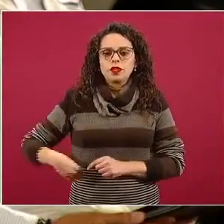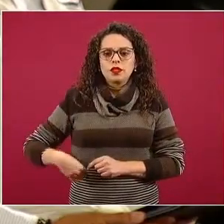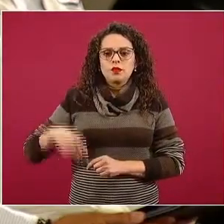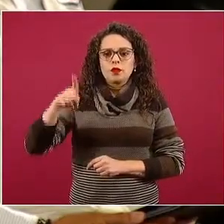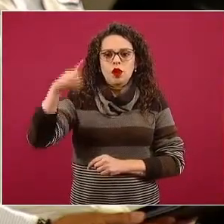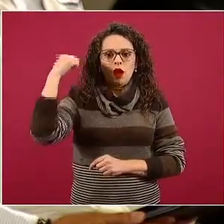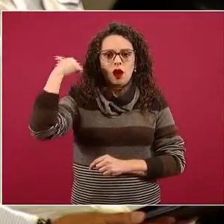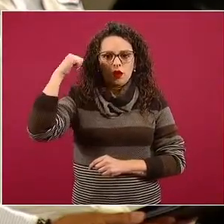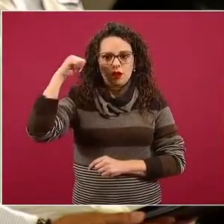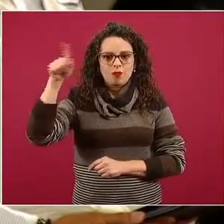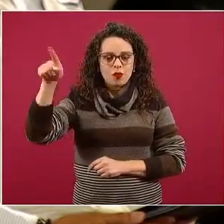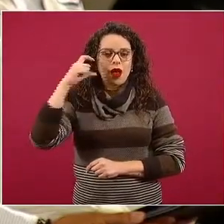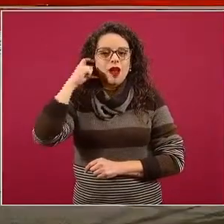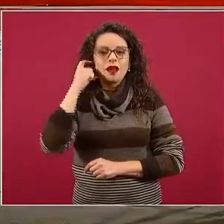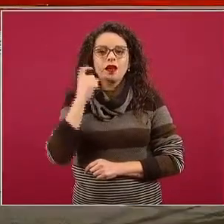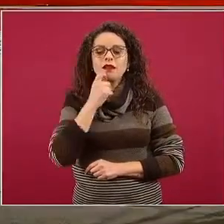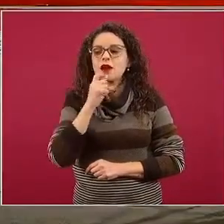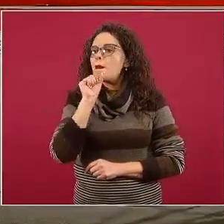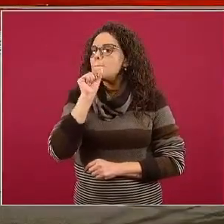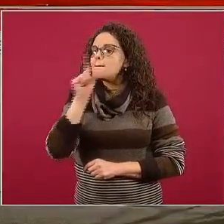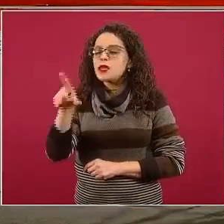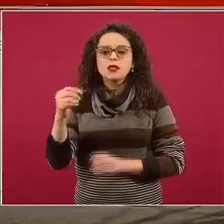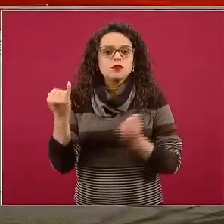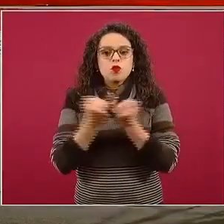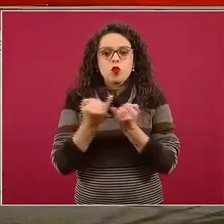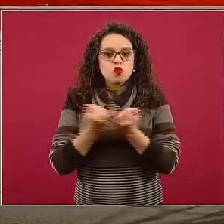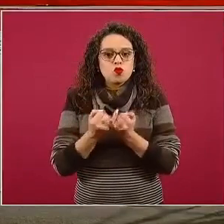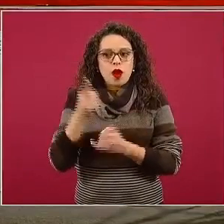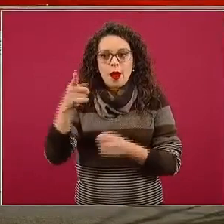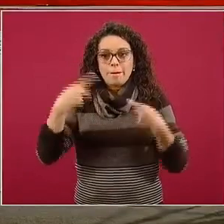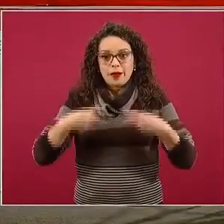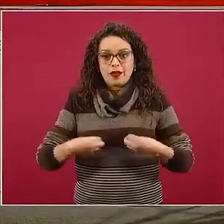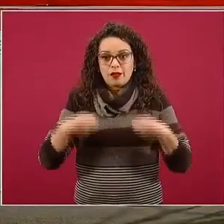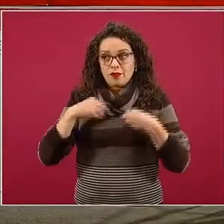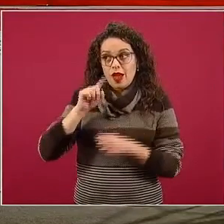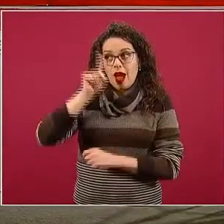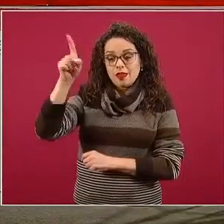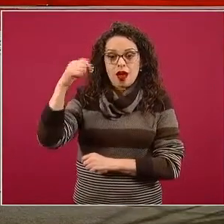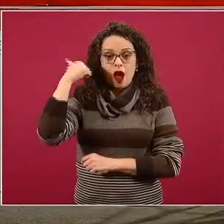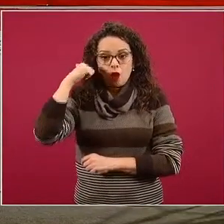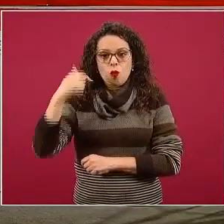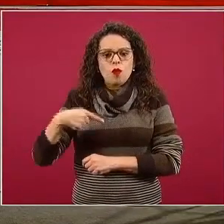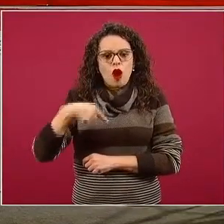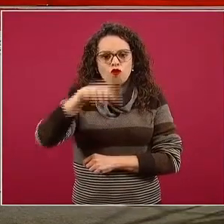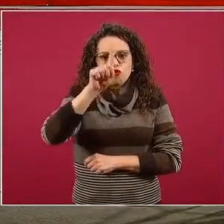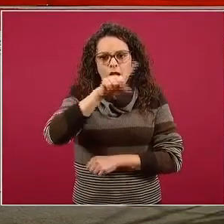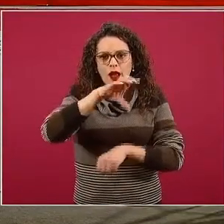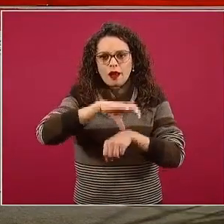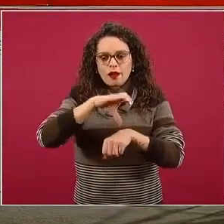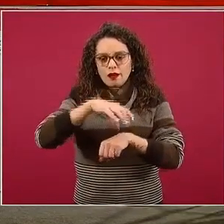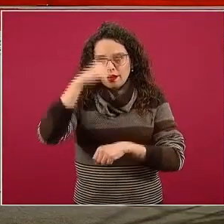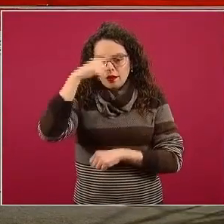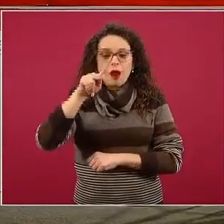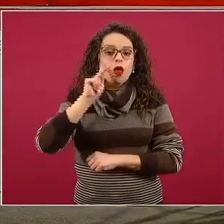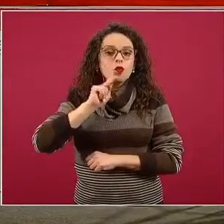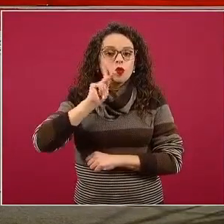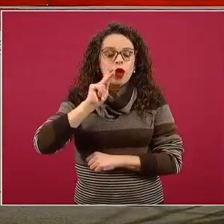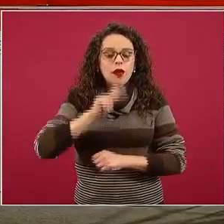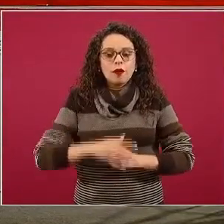pasó exactamente lo mismo. Un ciudadano de Acapulco fue a hacerse la prueba al centro de salud